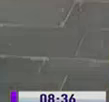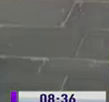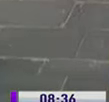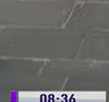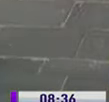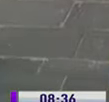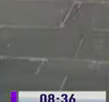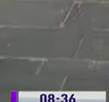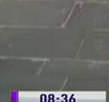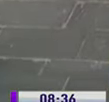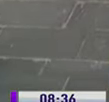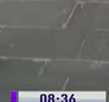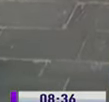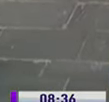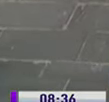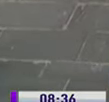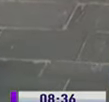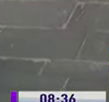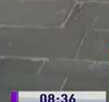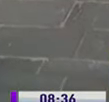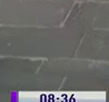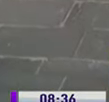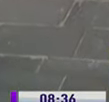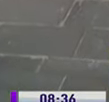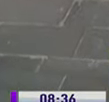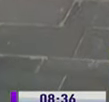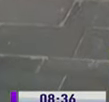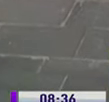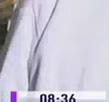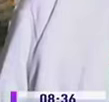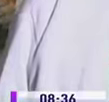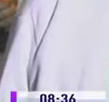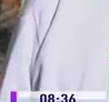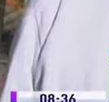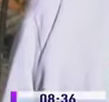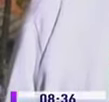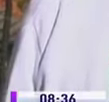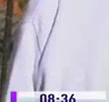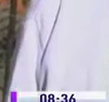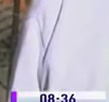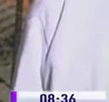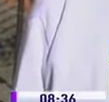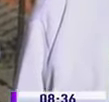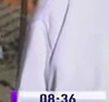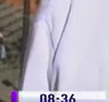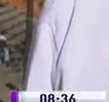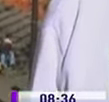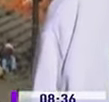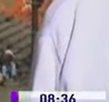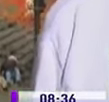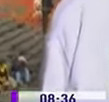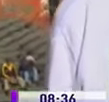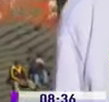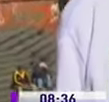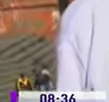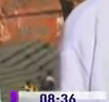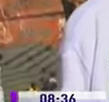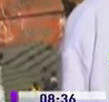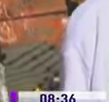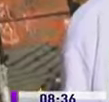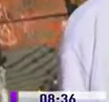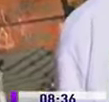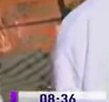y como nos ocasiona enfermedades tanto lugar de las instituciones y de un baño ahí le